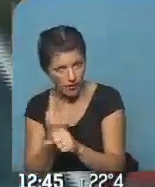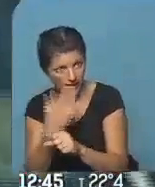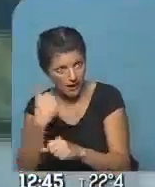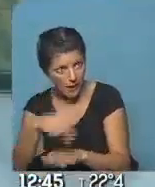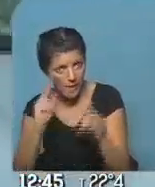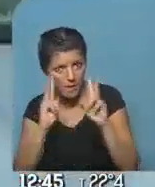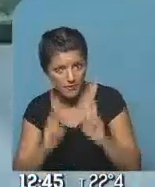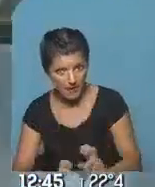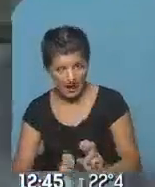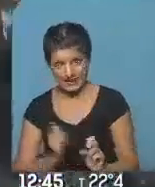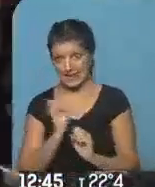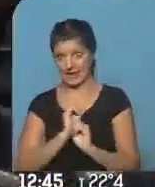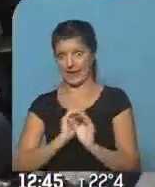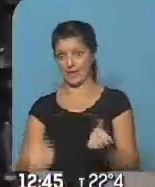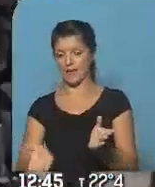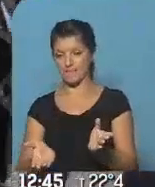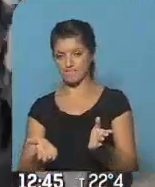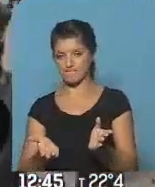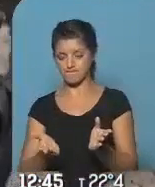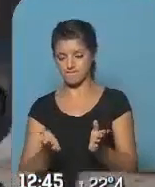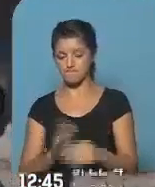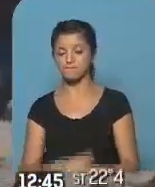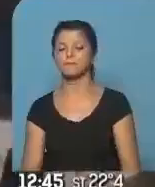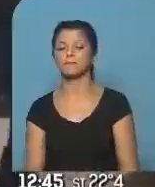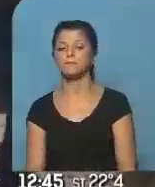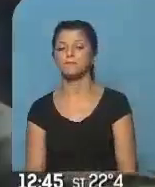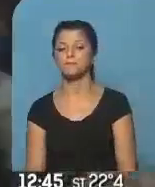la situación, y pidió directamente